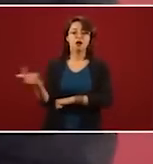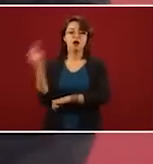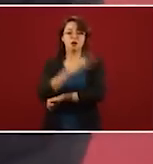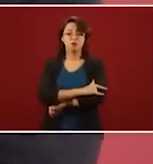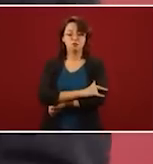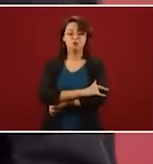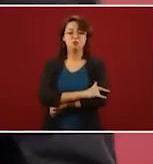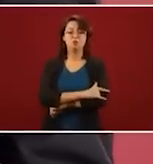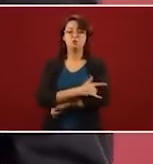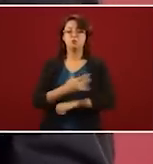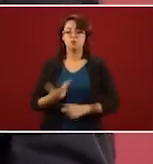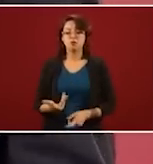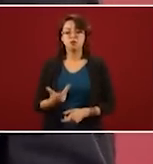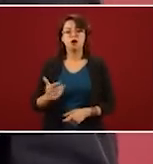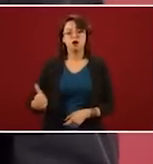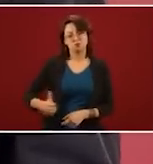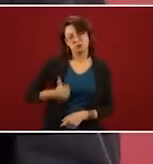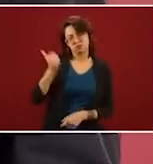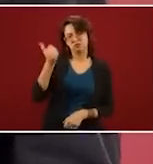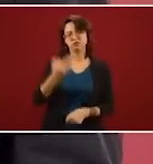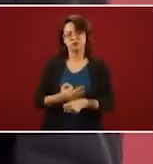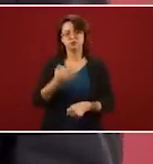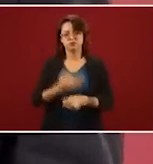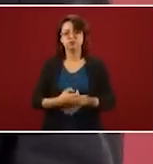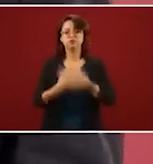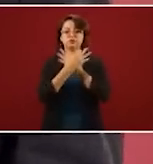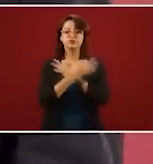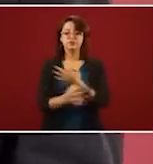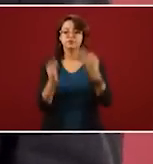y quiero también aquí aprovechar para decirlo,